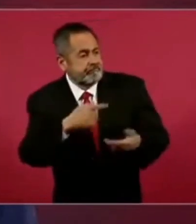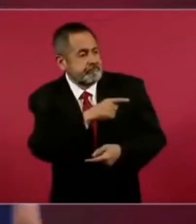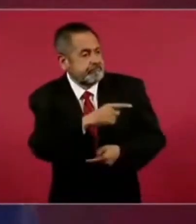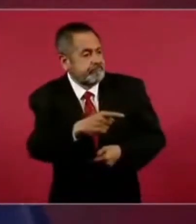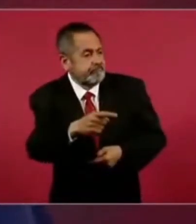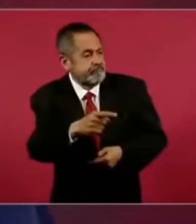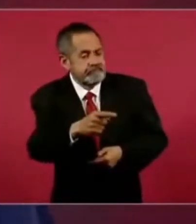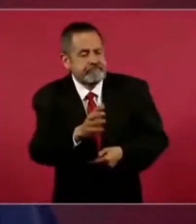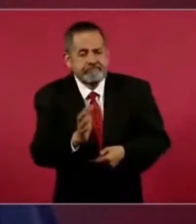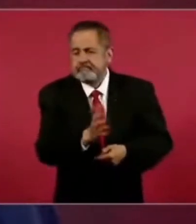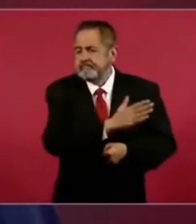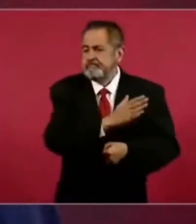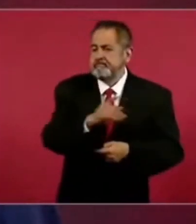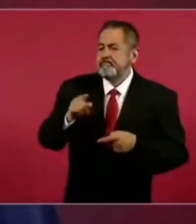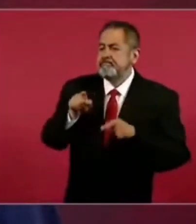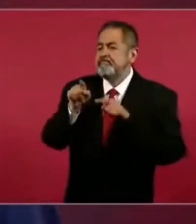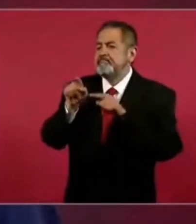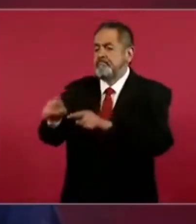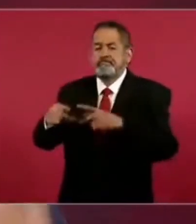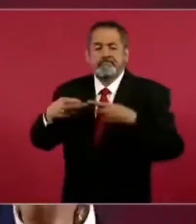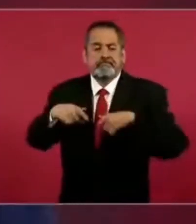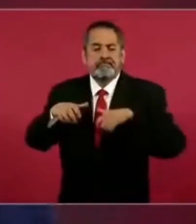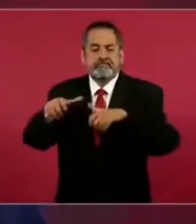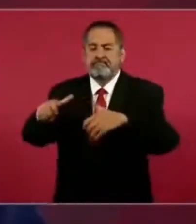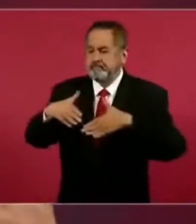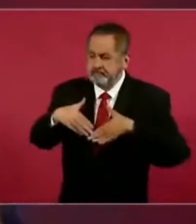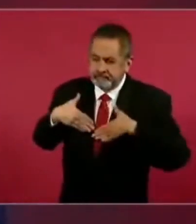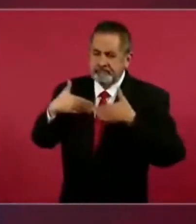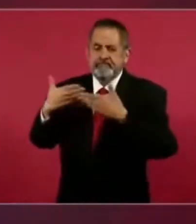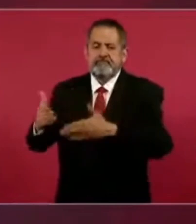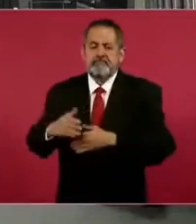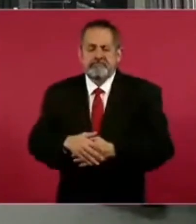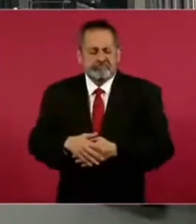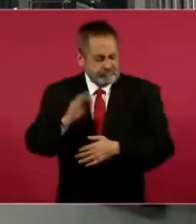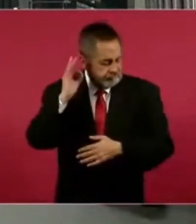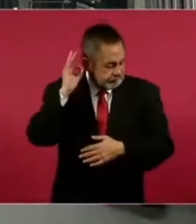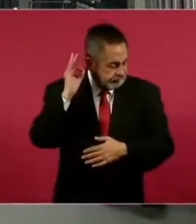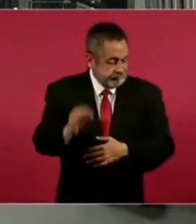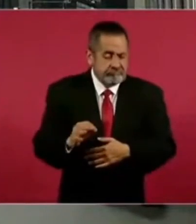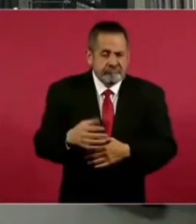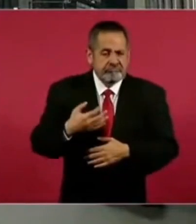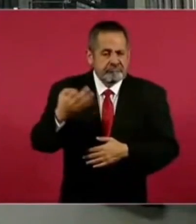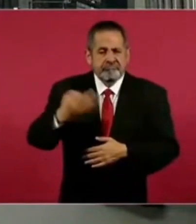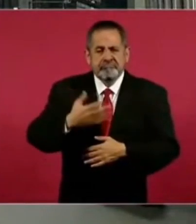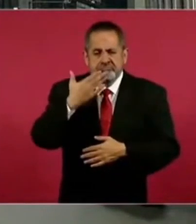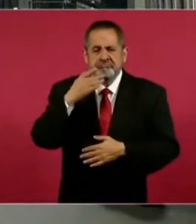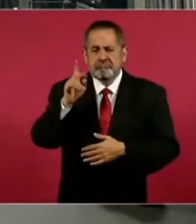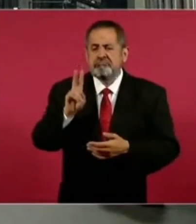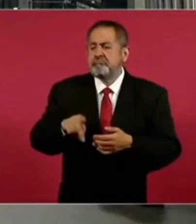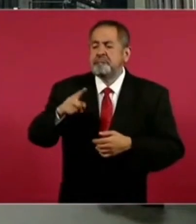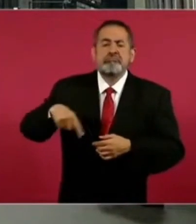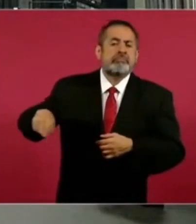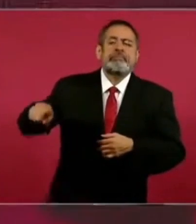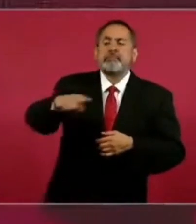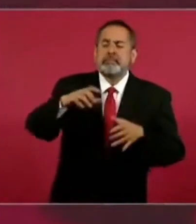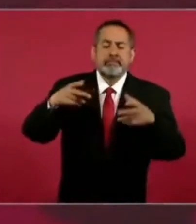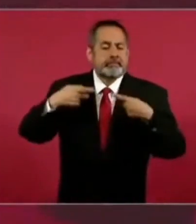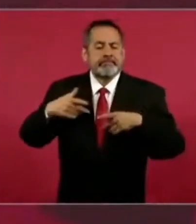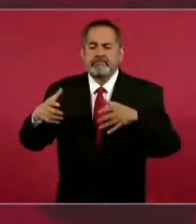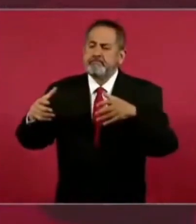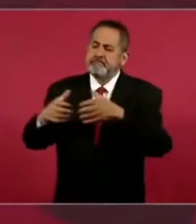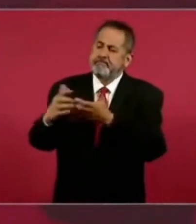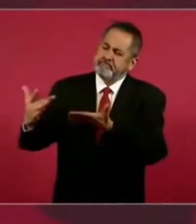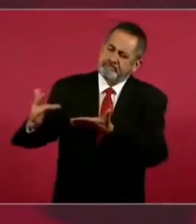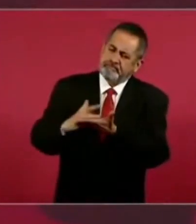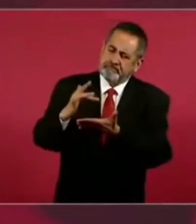Pues en la gente. Y yo tengo probado de que el pueblo es leal, el